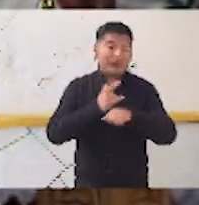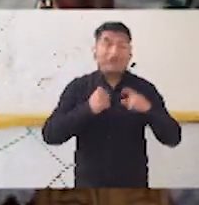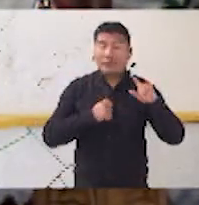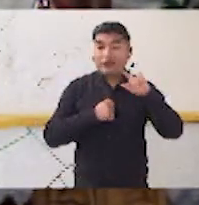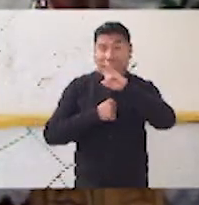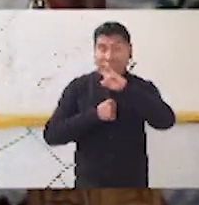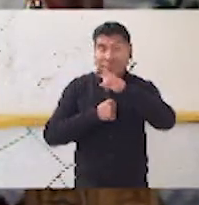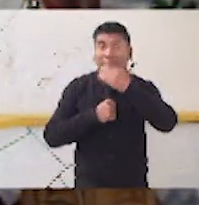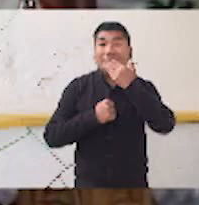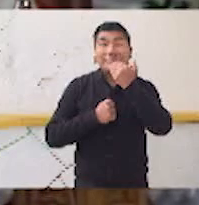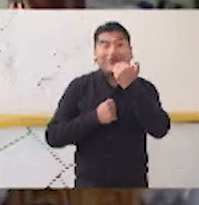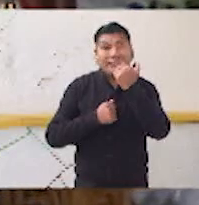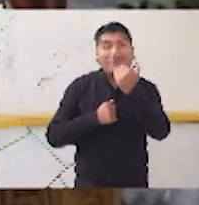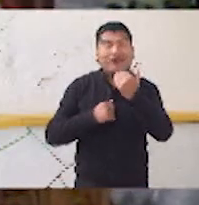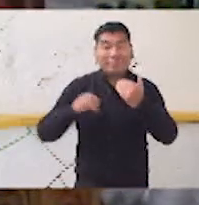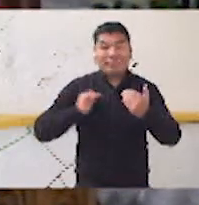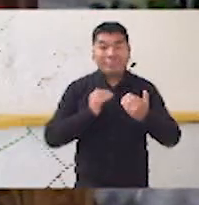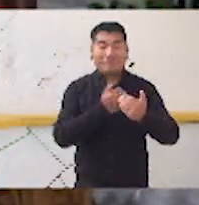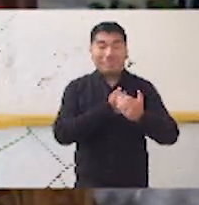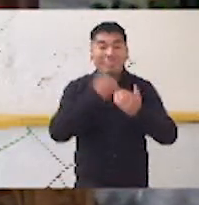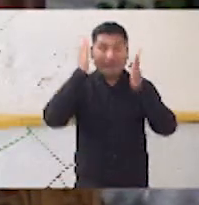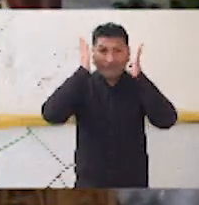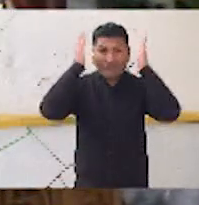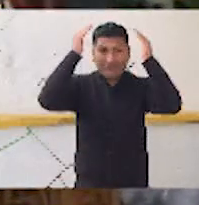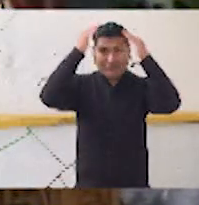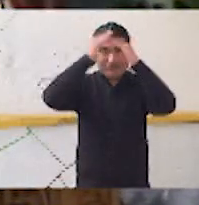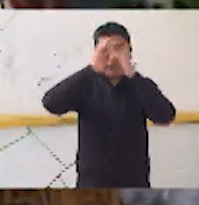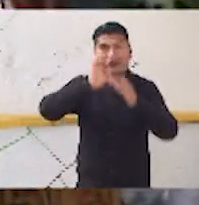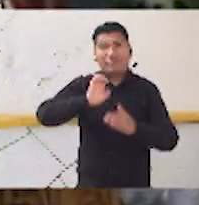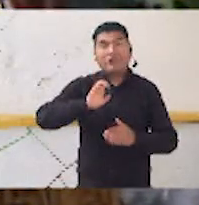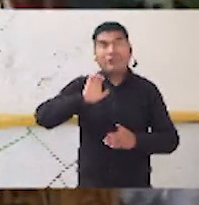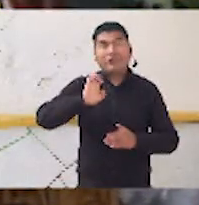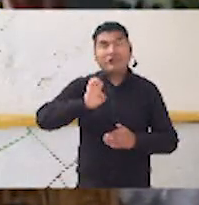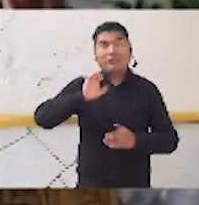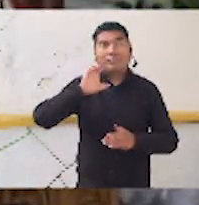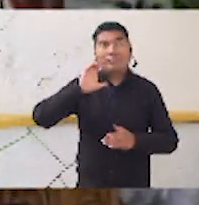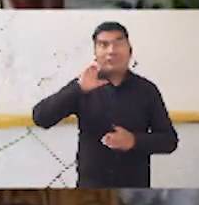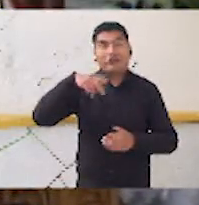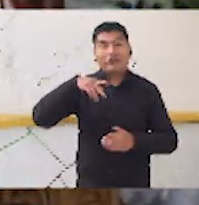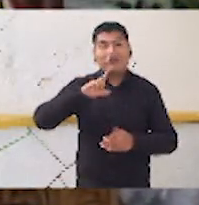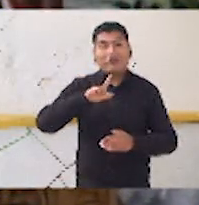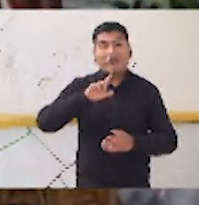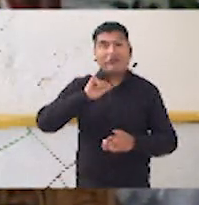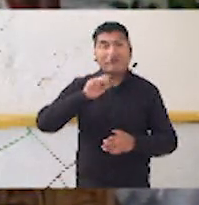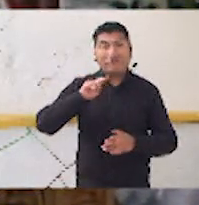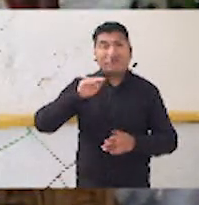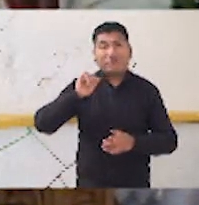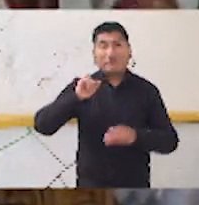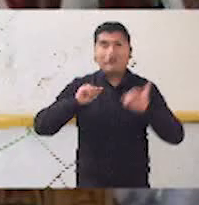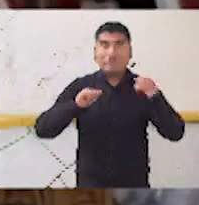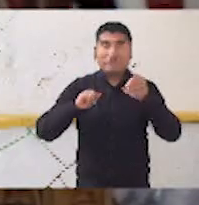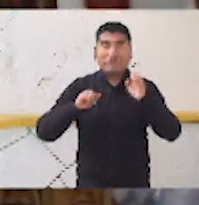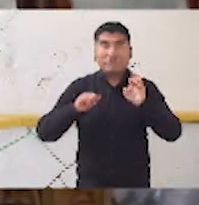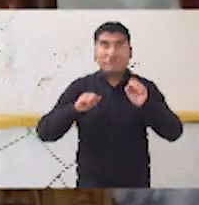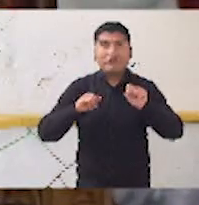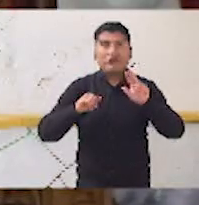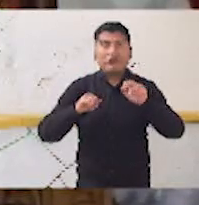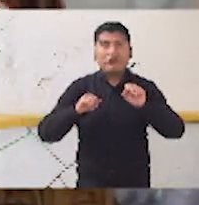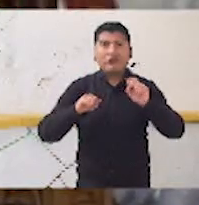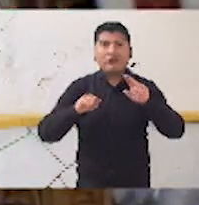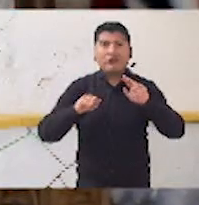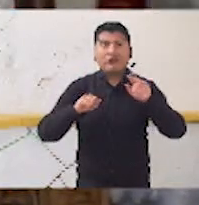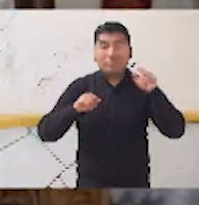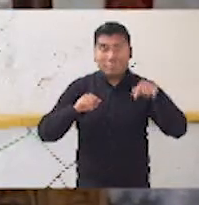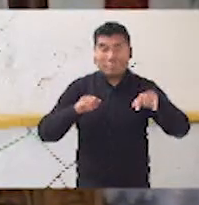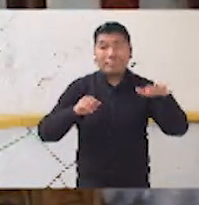damos gracias por nuestros pastores, por Monseñor Eugenio Scarpellini, por Monseñor Jesús Juárez, que fue el primer obispo de